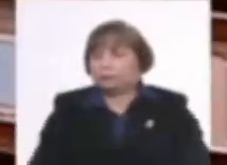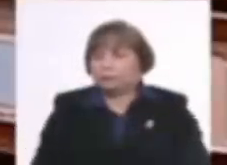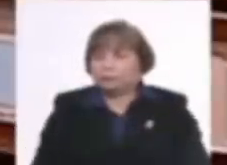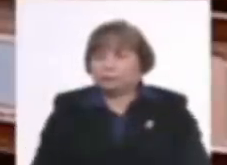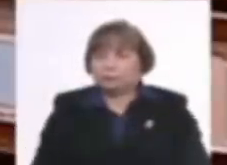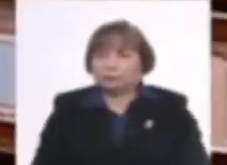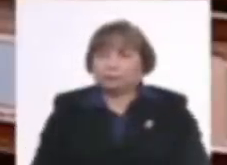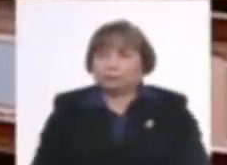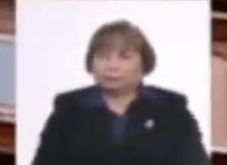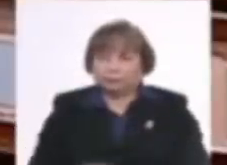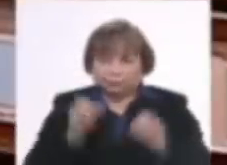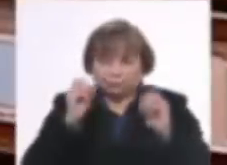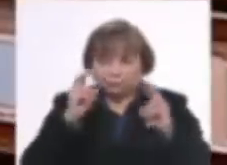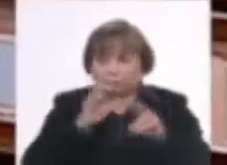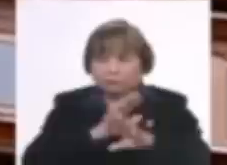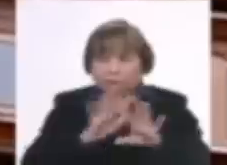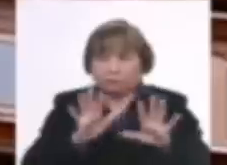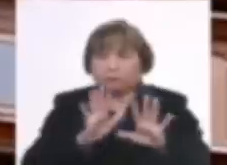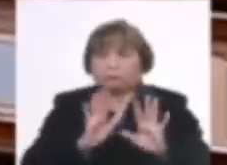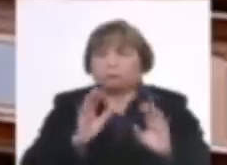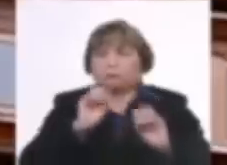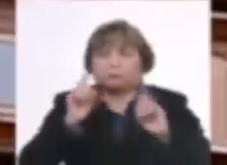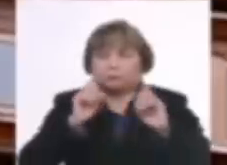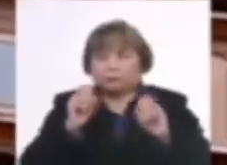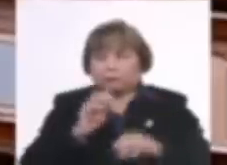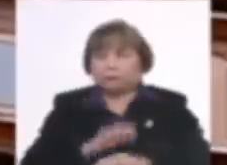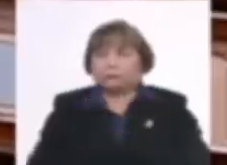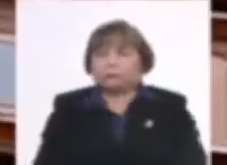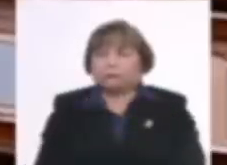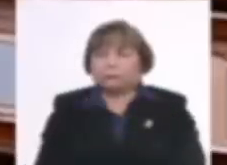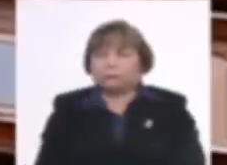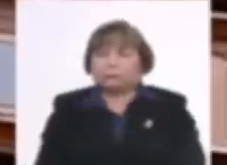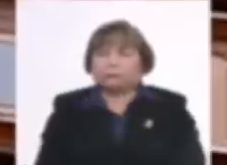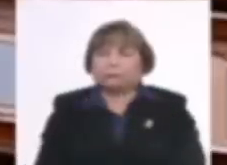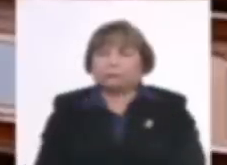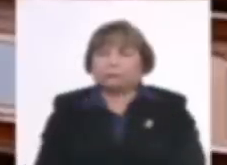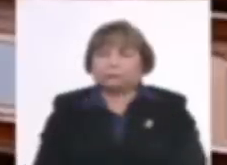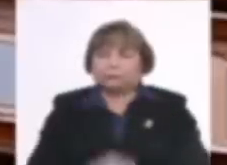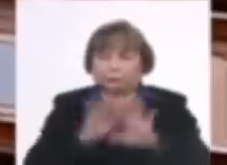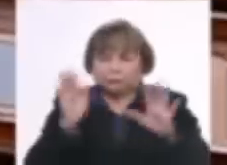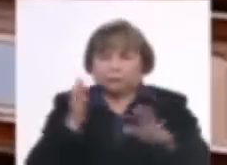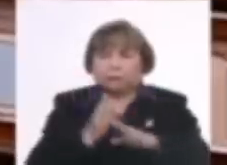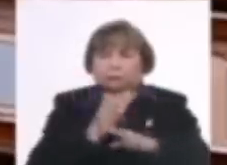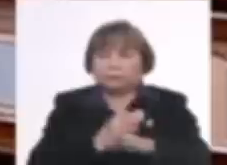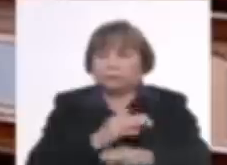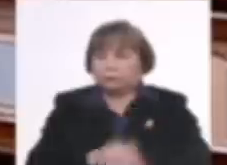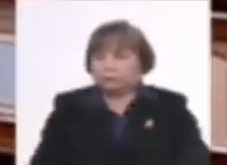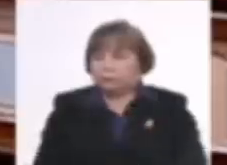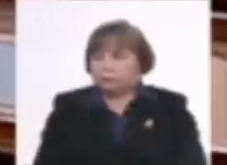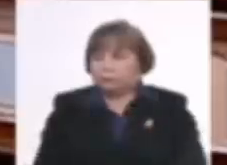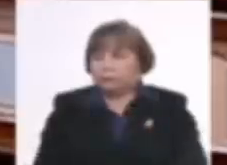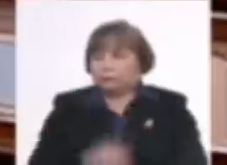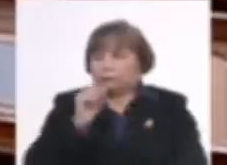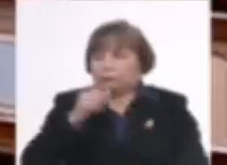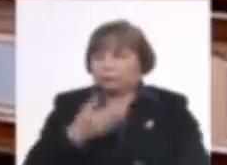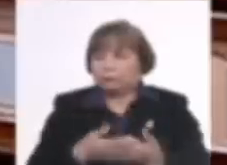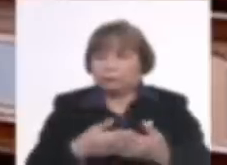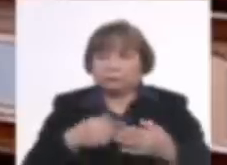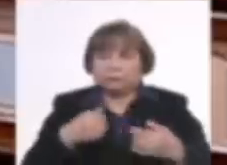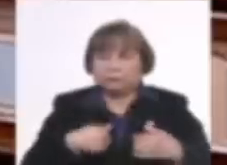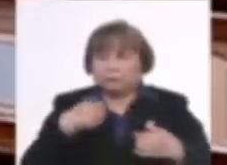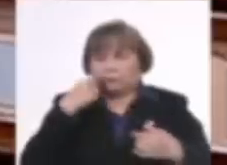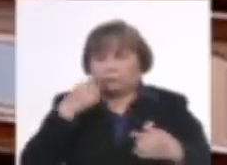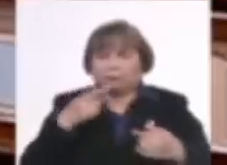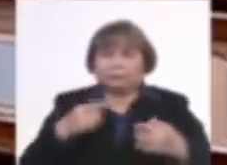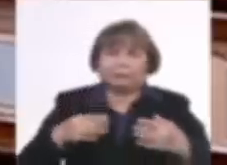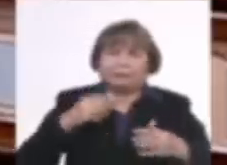documentos. Ok, ver, no firma, la siguiente pregunta, sí. o para que desarrolle, por favor. Sí, por favor. Yo noto